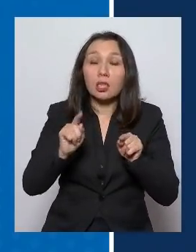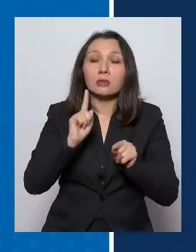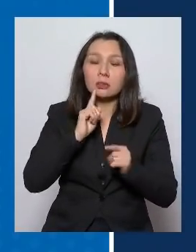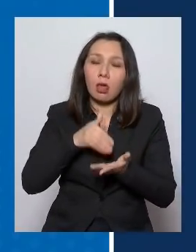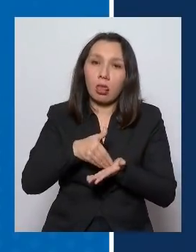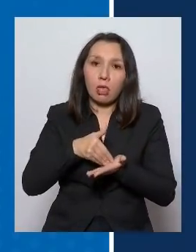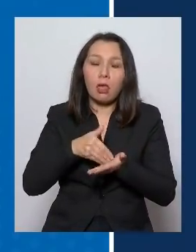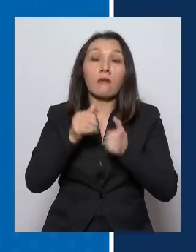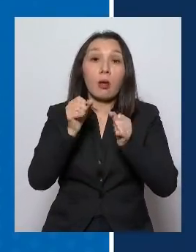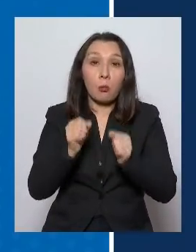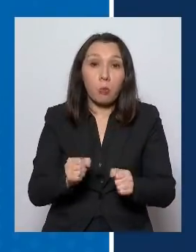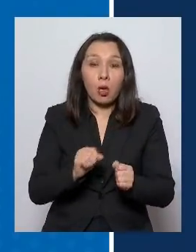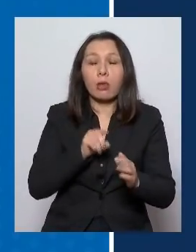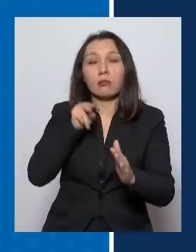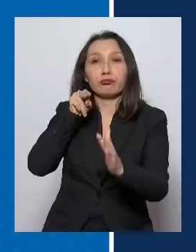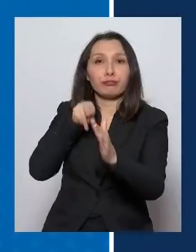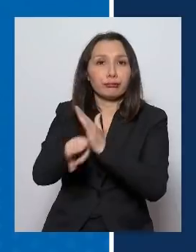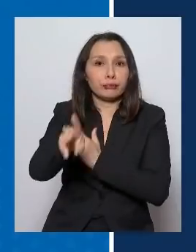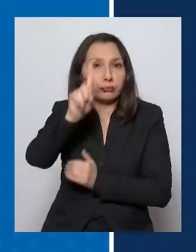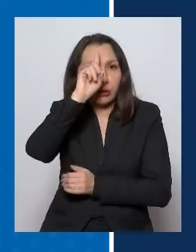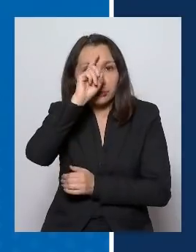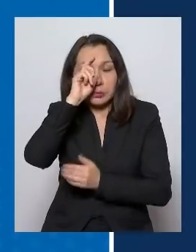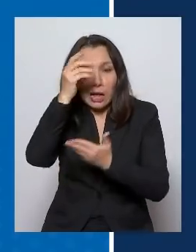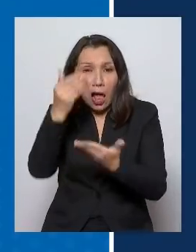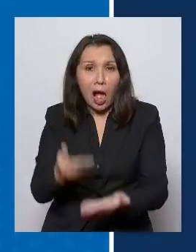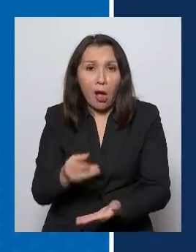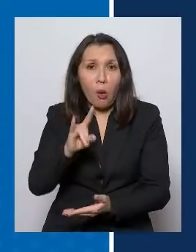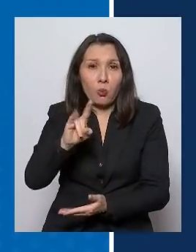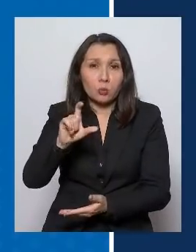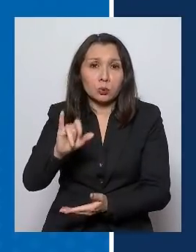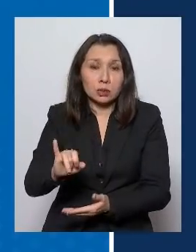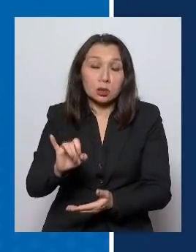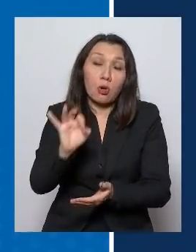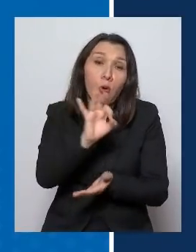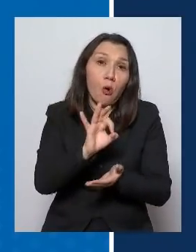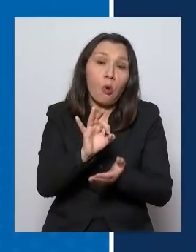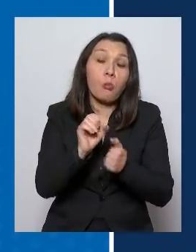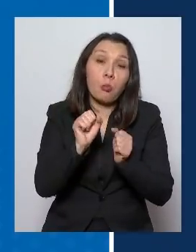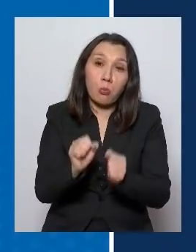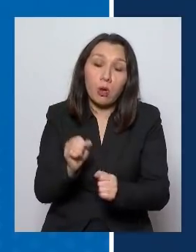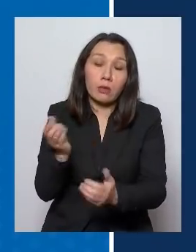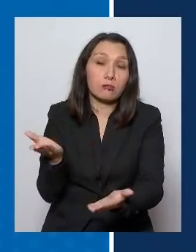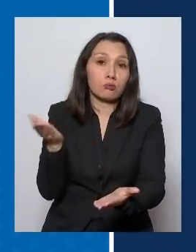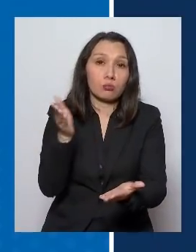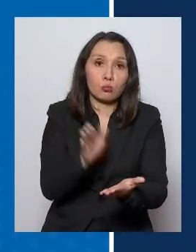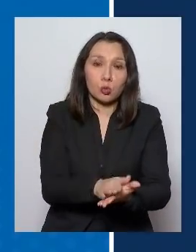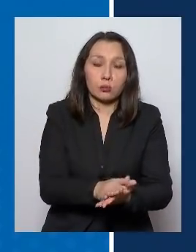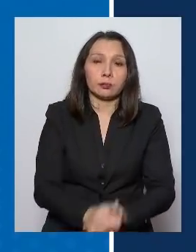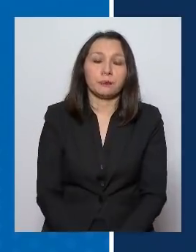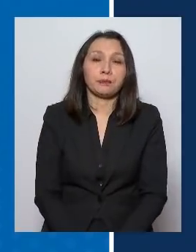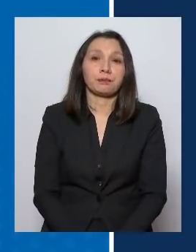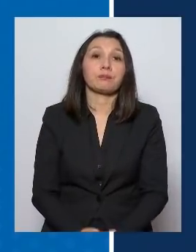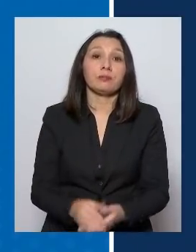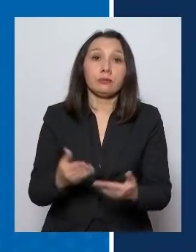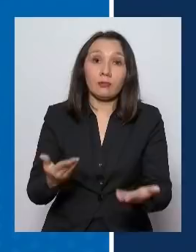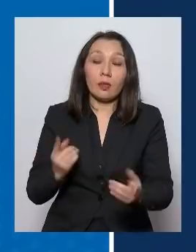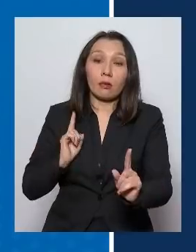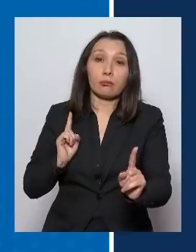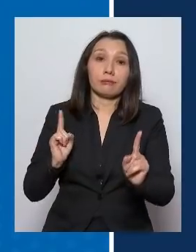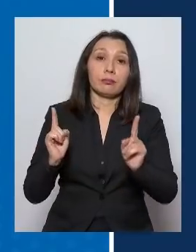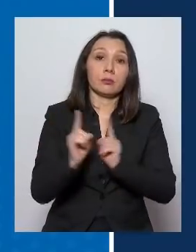que pueden estar en una unidad de cuidado intensivo en este momento o pueden fallecer. Voy a dejar